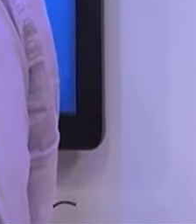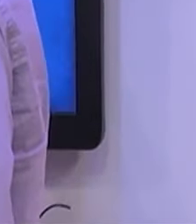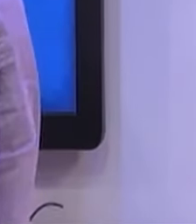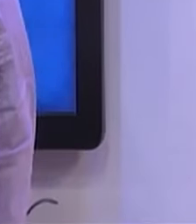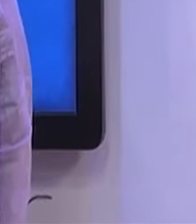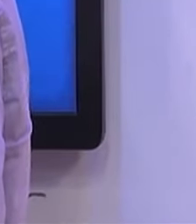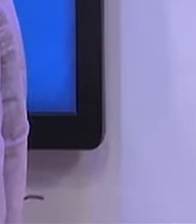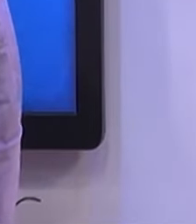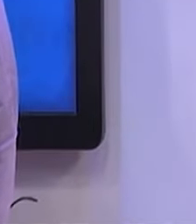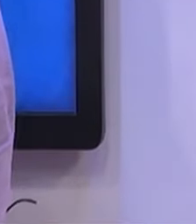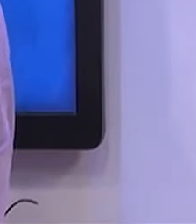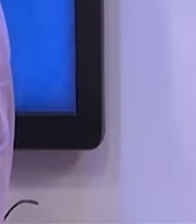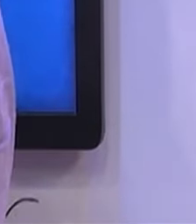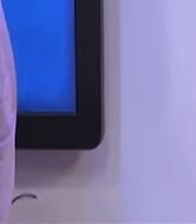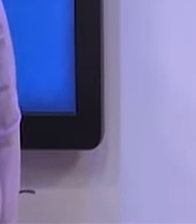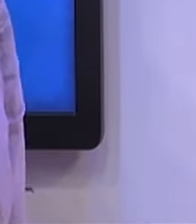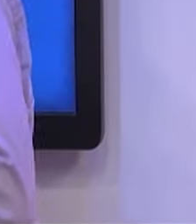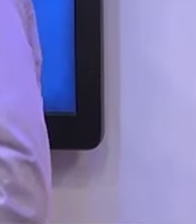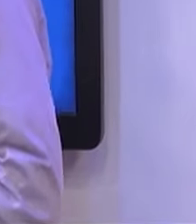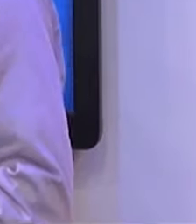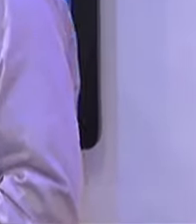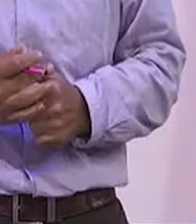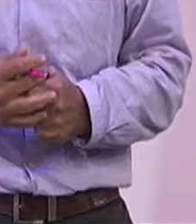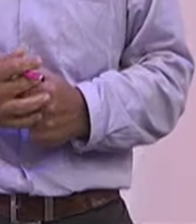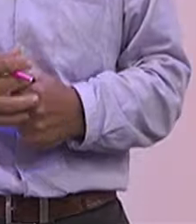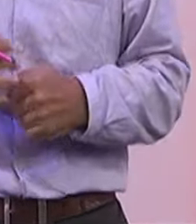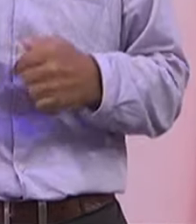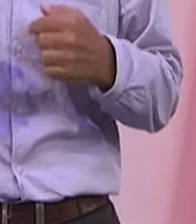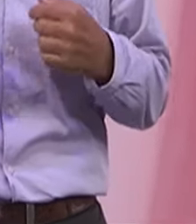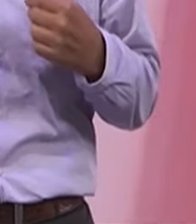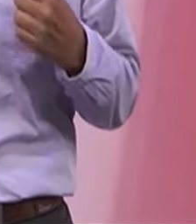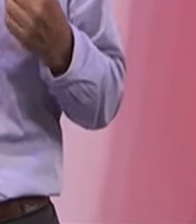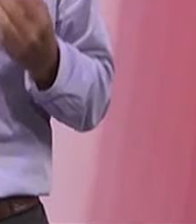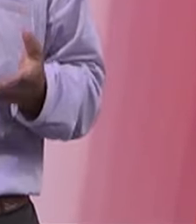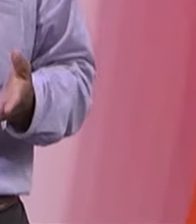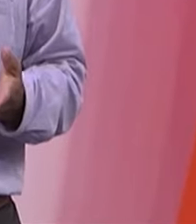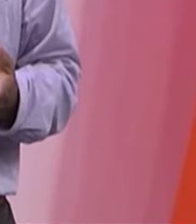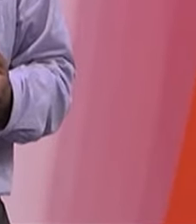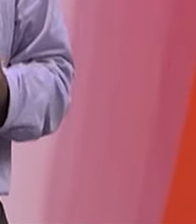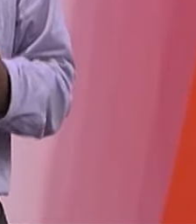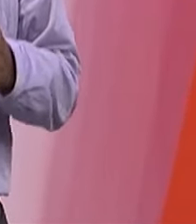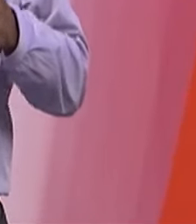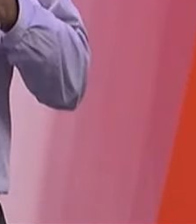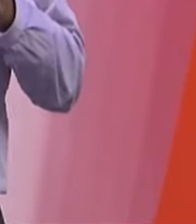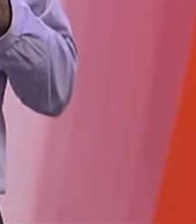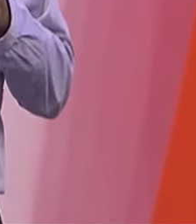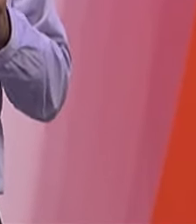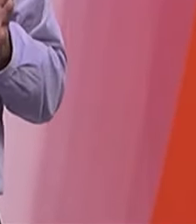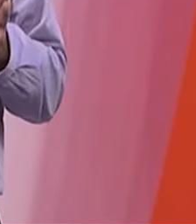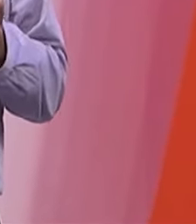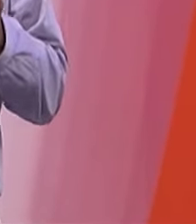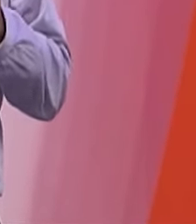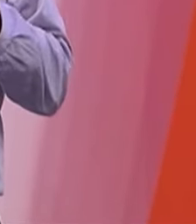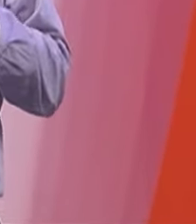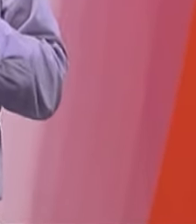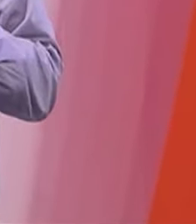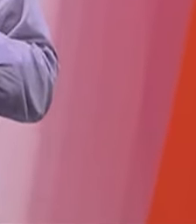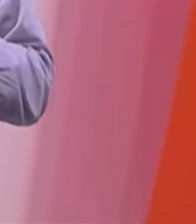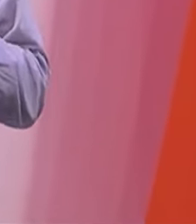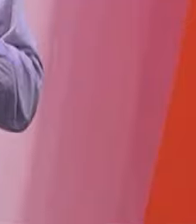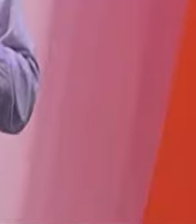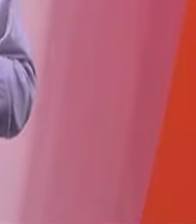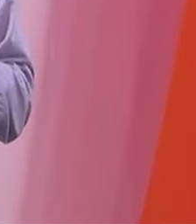estamos diciendo enero pasado y aquí estamos hablando sobre lo que son las últimas navidades. Entonces, básicamente estar